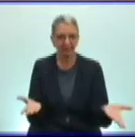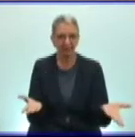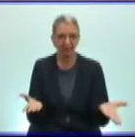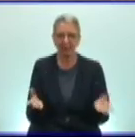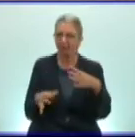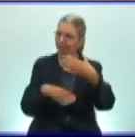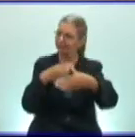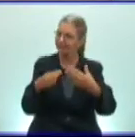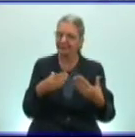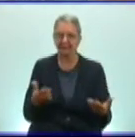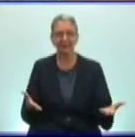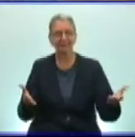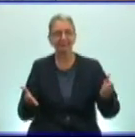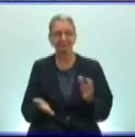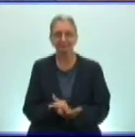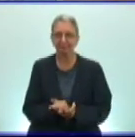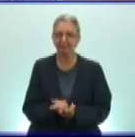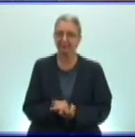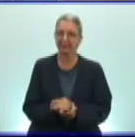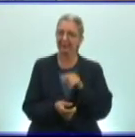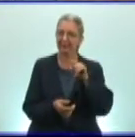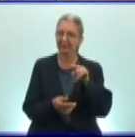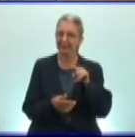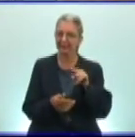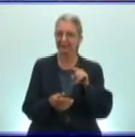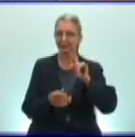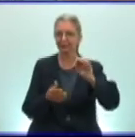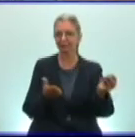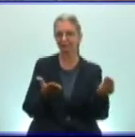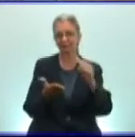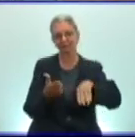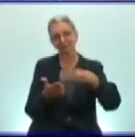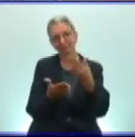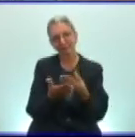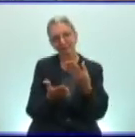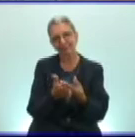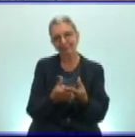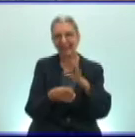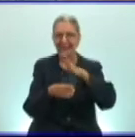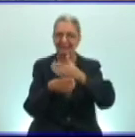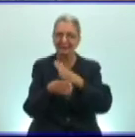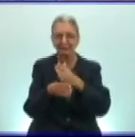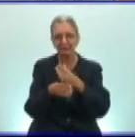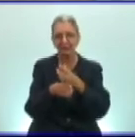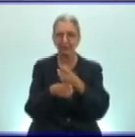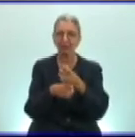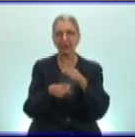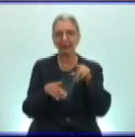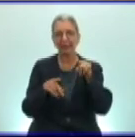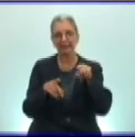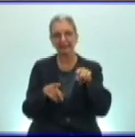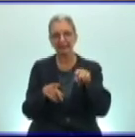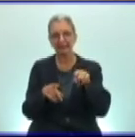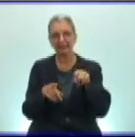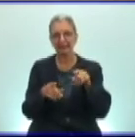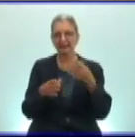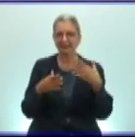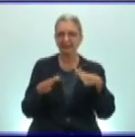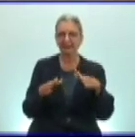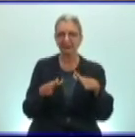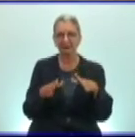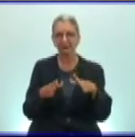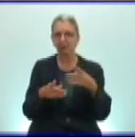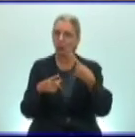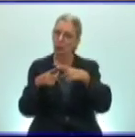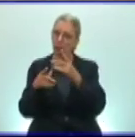un problema. Dalton propuso un sistema de símbolos para determinar los elementos, mientras que Berzelius mejoró e implementó la